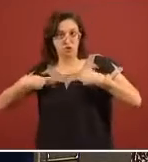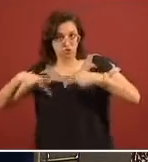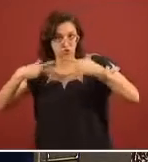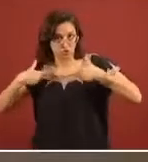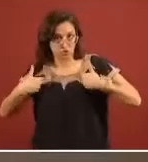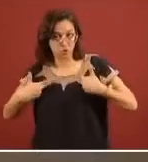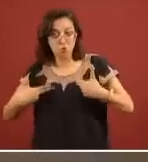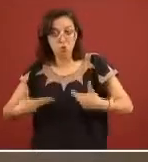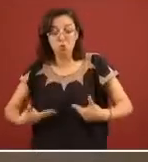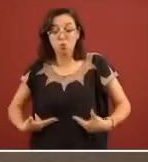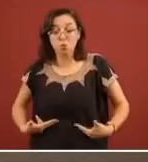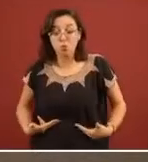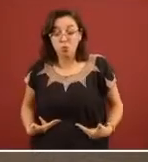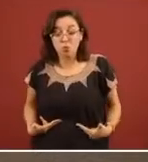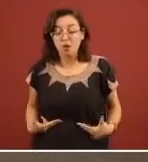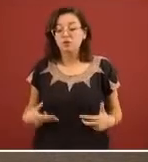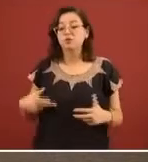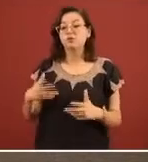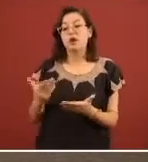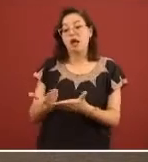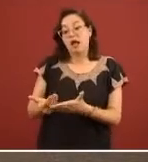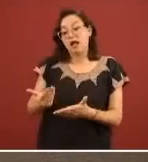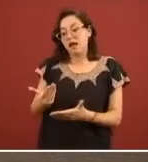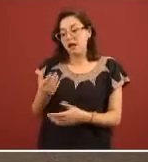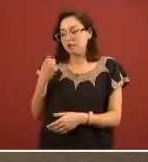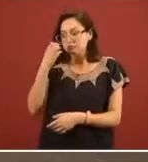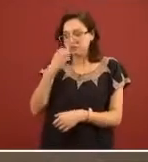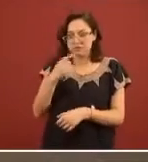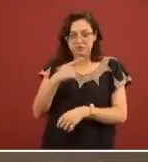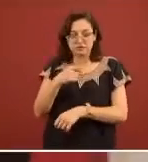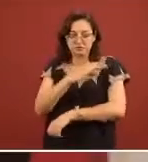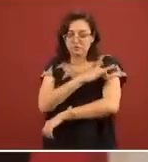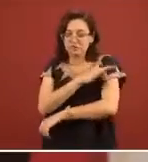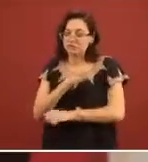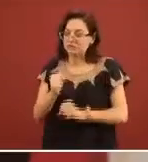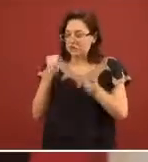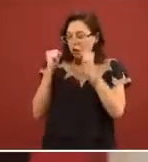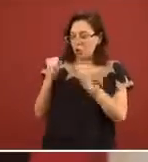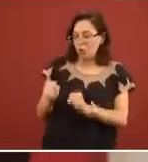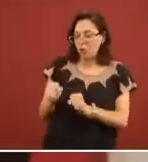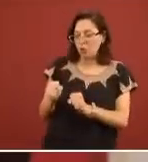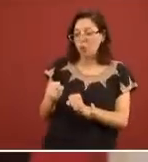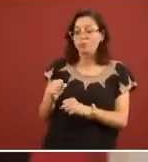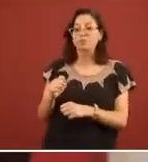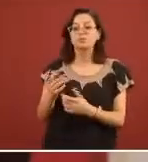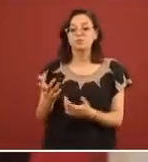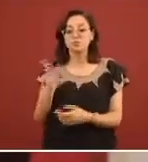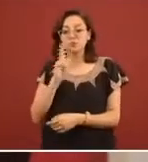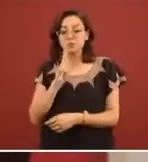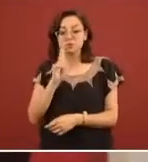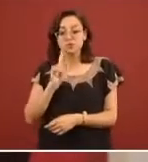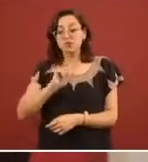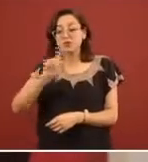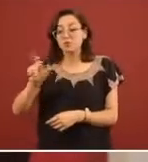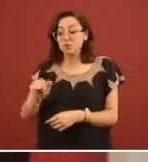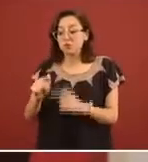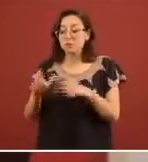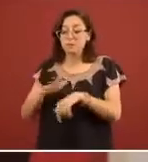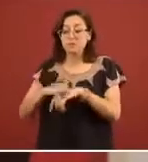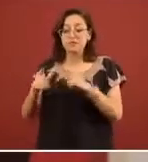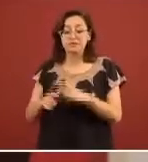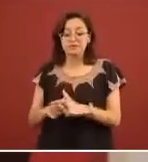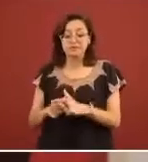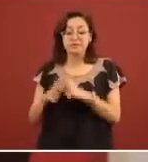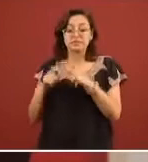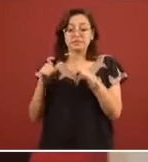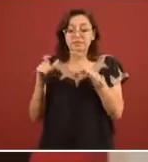que se evalúa la seguridad del producto. después con un número un poquito más grande, ya